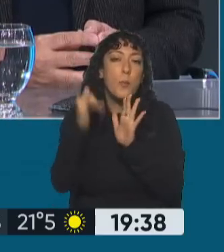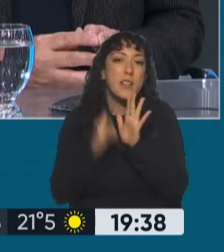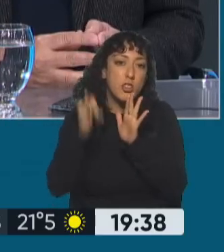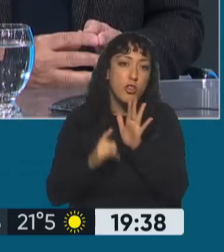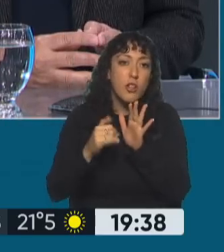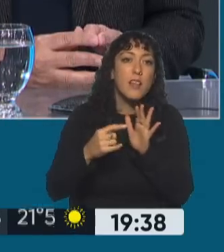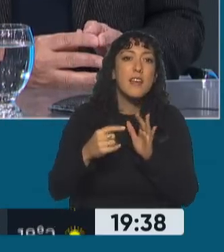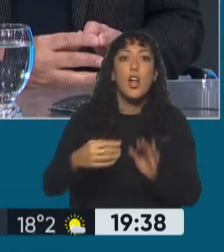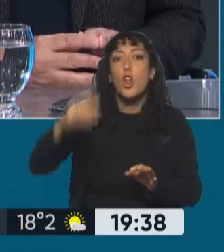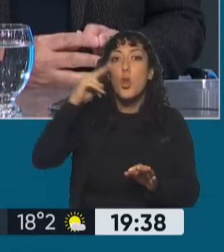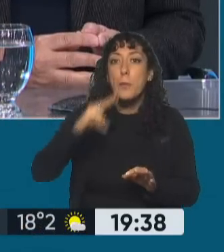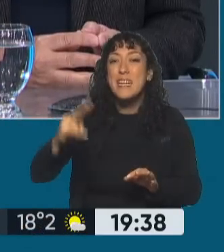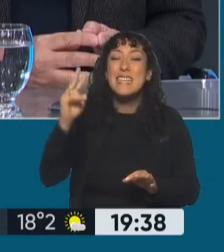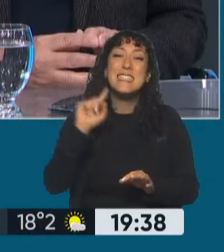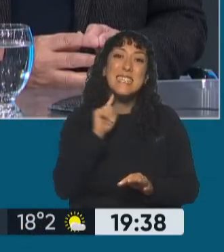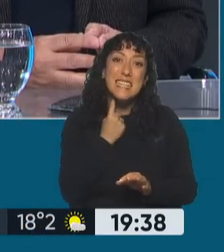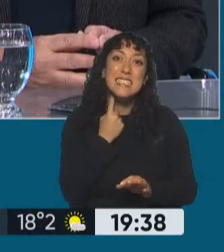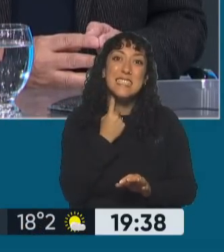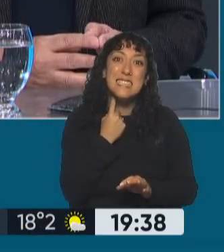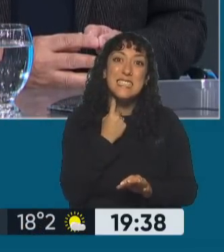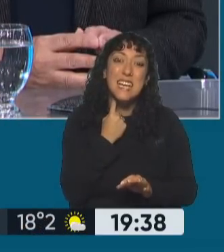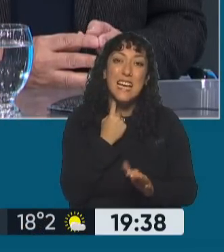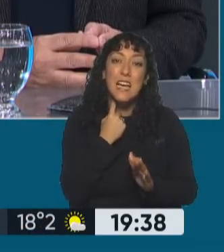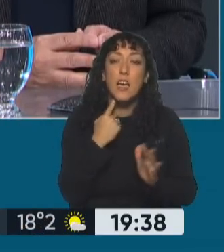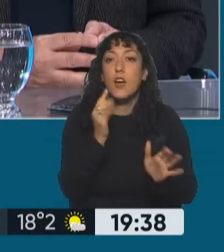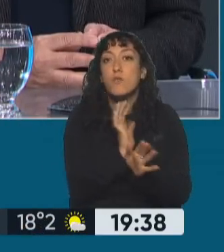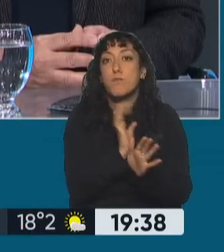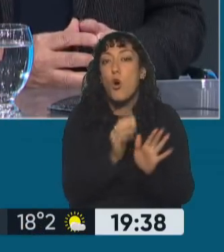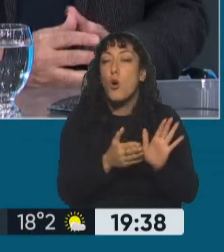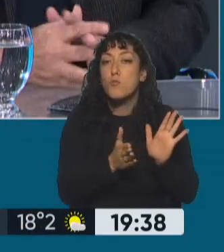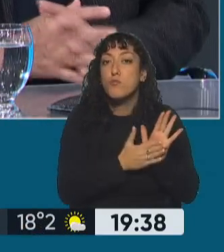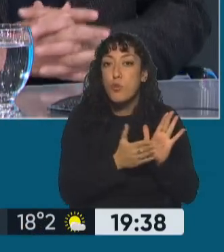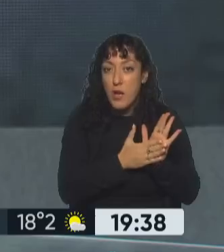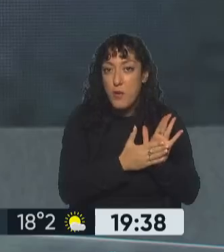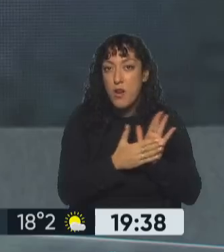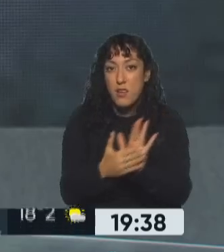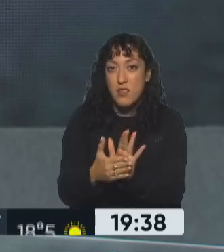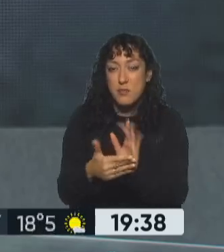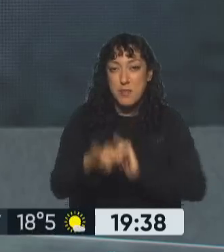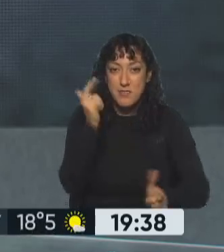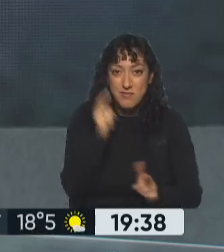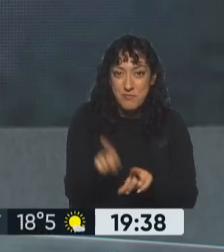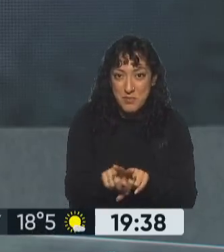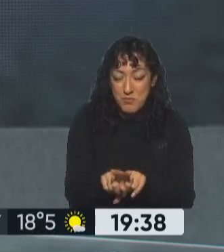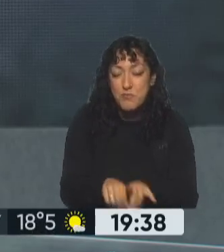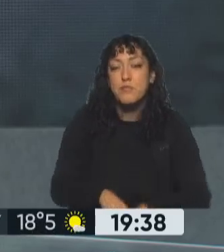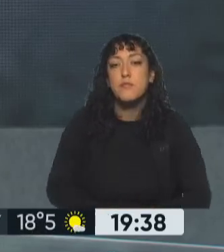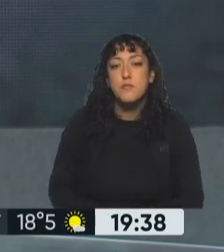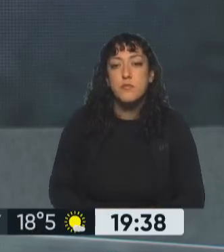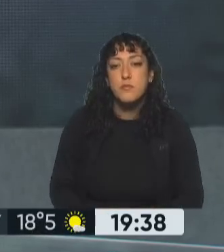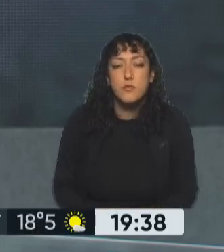del 2013 con el Santiago gobernador Lestero. Zamora en Santiago del Estero. ¿Vos sabés que en esto de involucrarse en todo y vale todo, en esta reunión